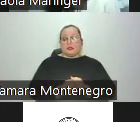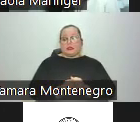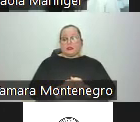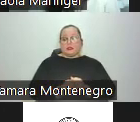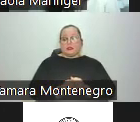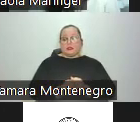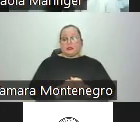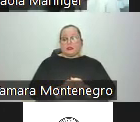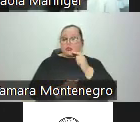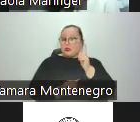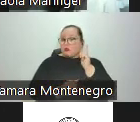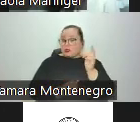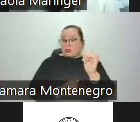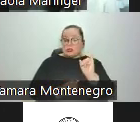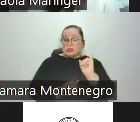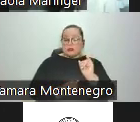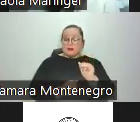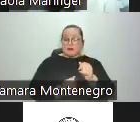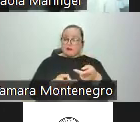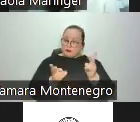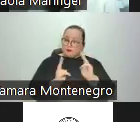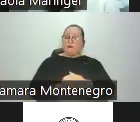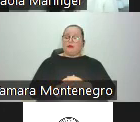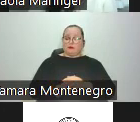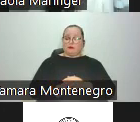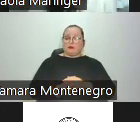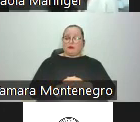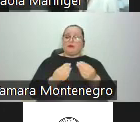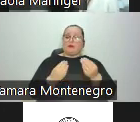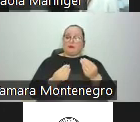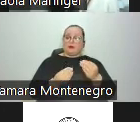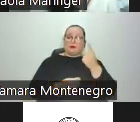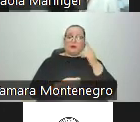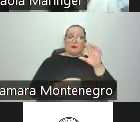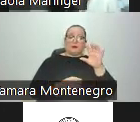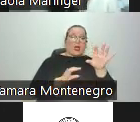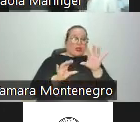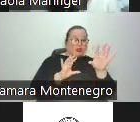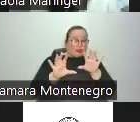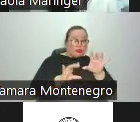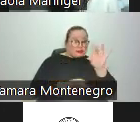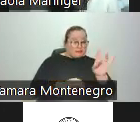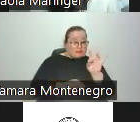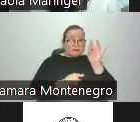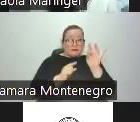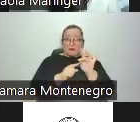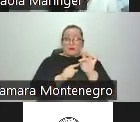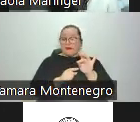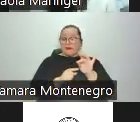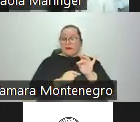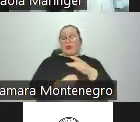Se escucha, ¿cierto? Sí, Sí. adelante. Bueno, una de las cosas que yo más rescato de esto es